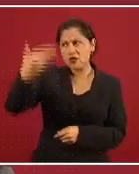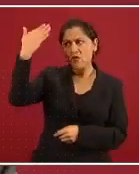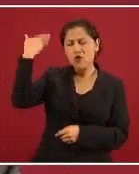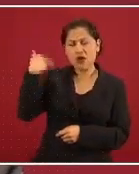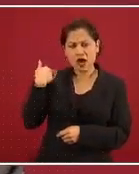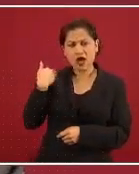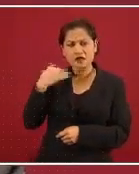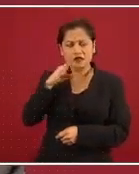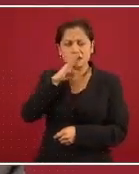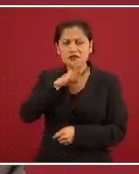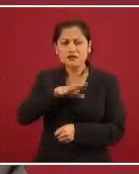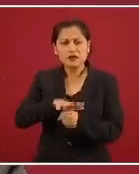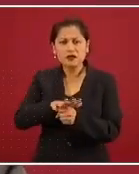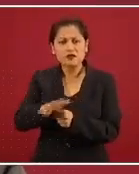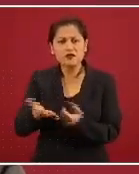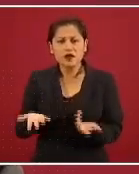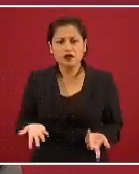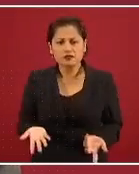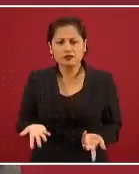era el gobierno,